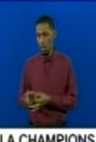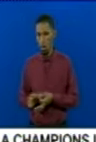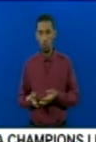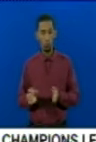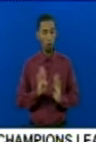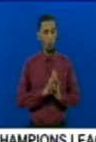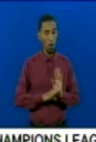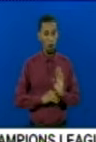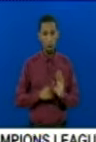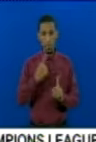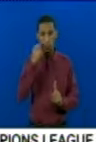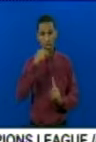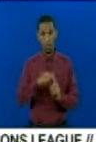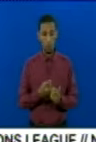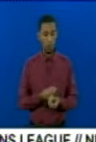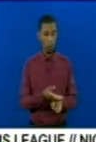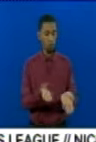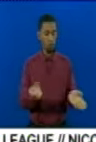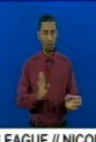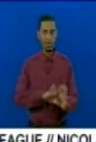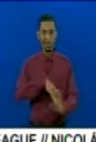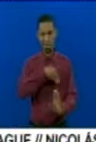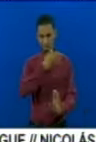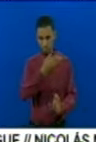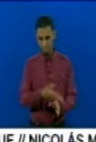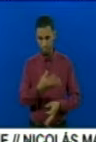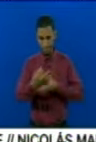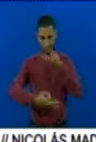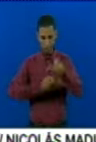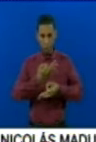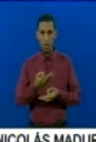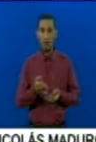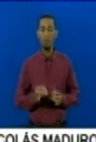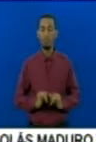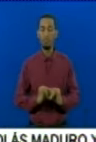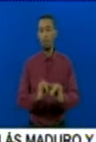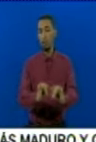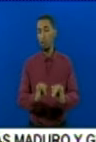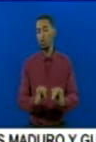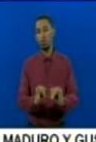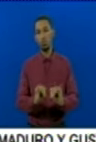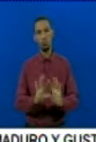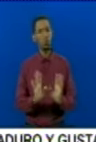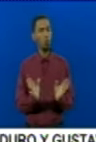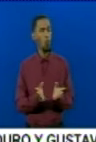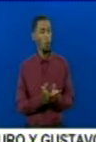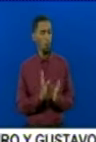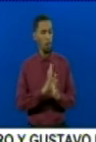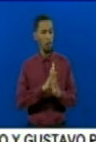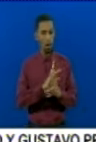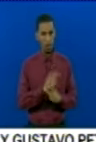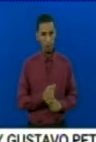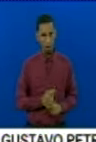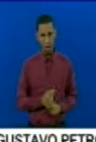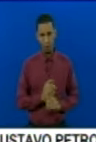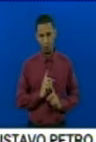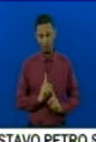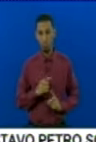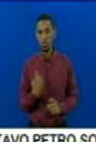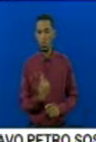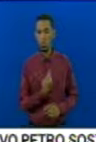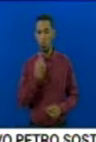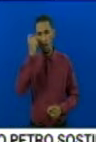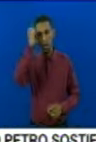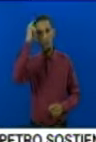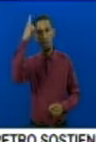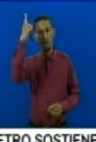programas relacionados con la distribución, nos dará una amplia información relacionada con este tema, pero la esencia es que se desencadenó